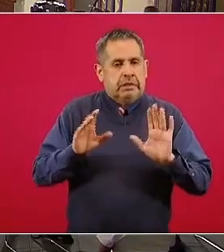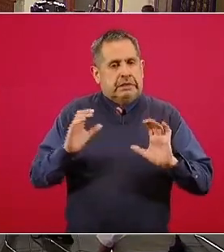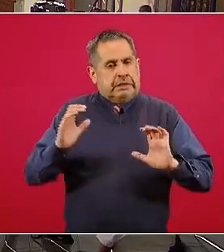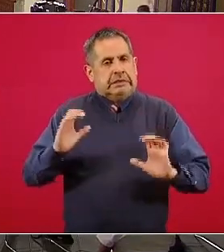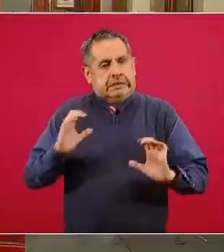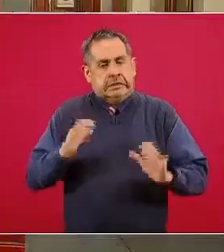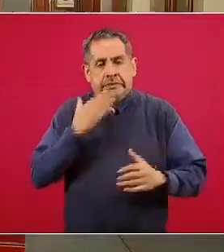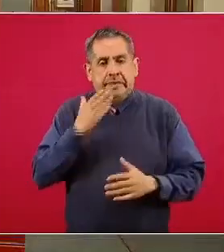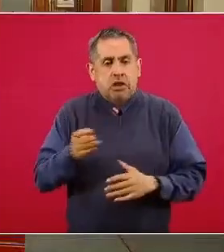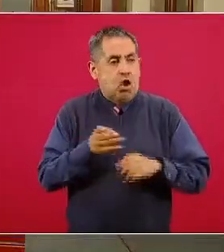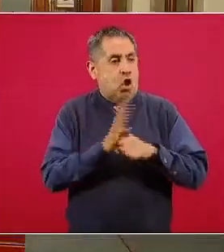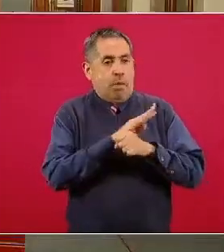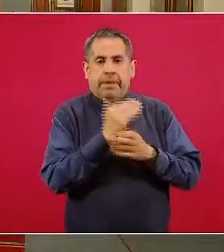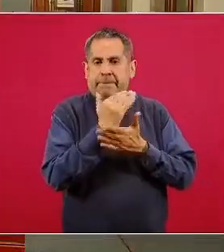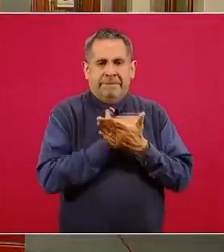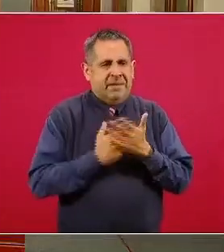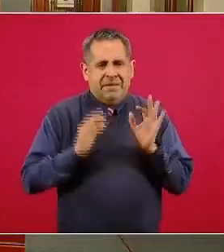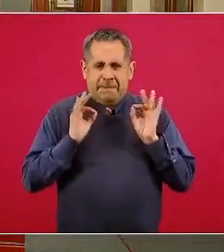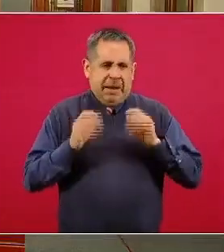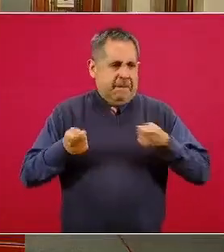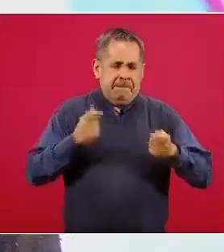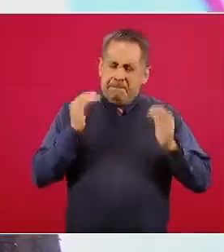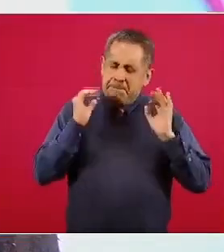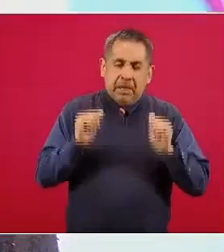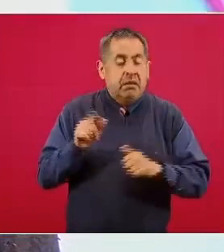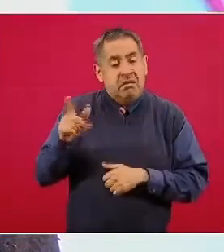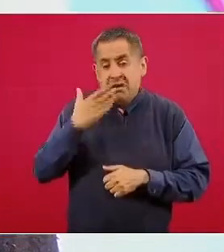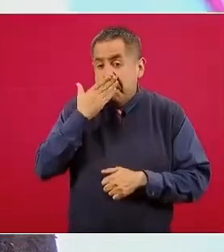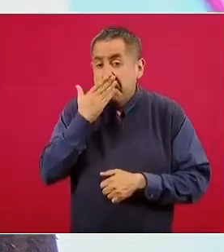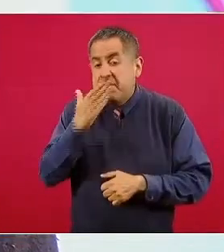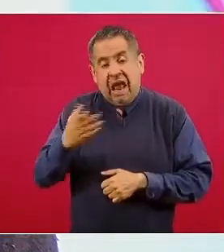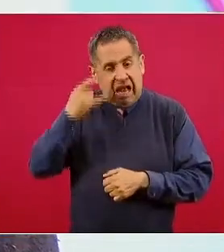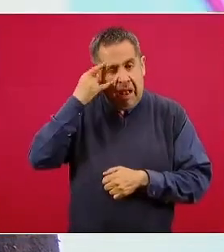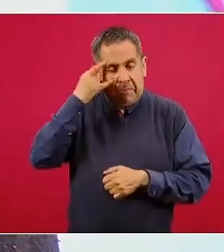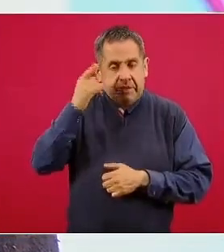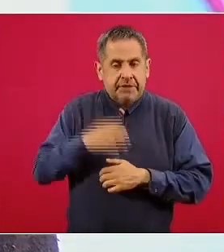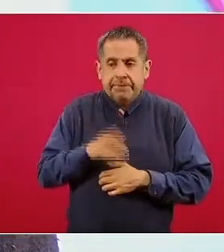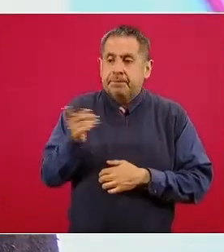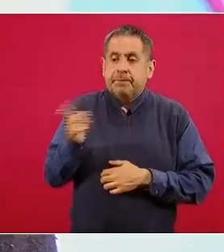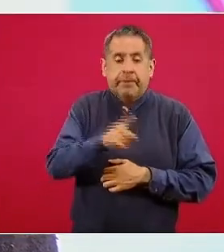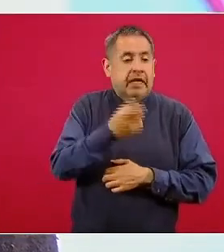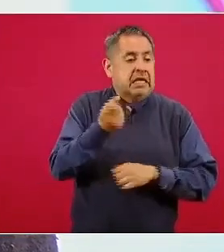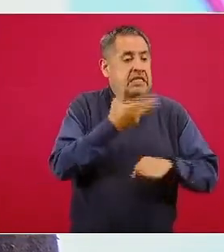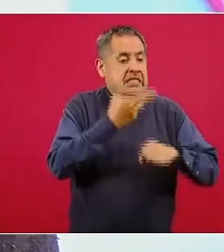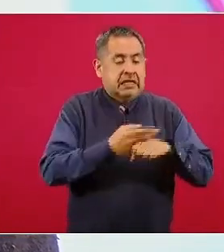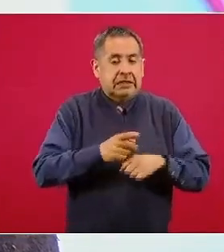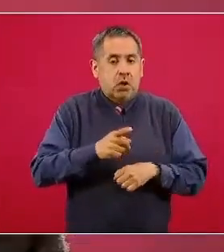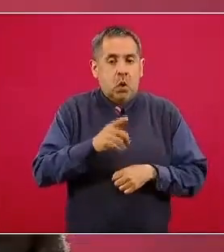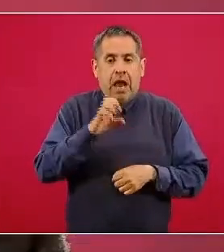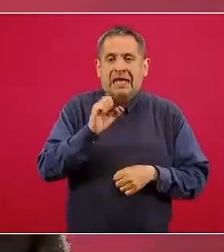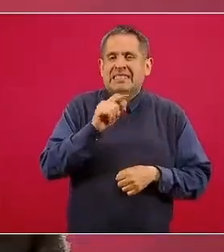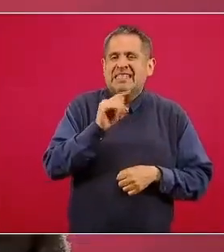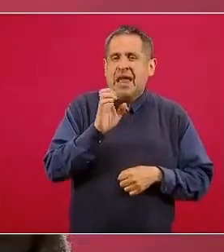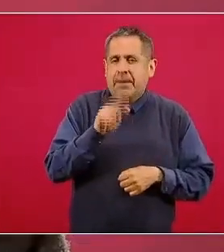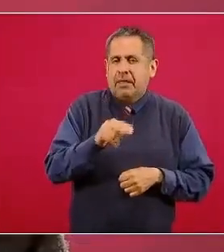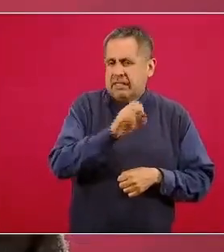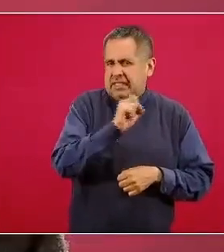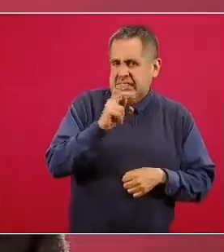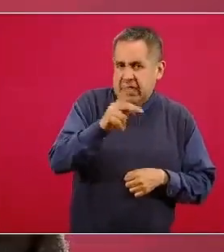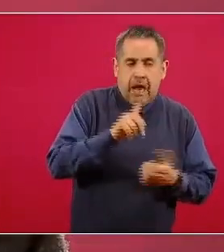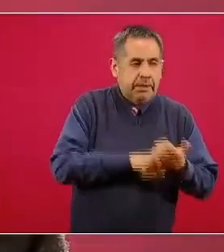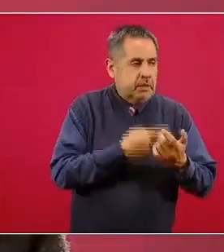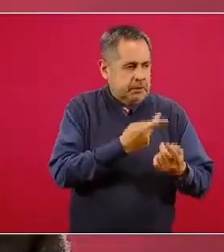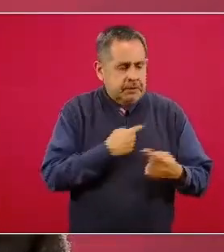en Campeche y haberla prevenido y controlado. Tanto el secretario Moctezuma y su equipo como nosotros en la Secretaría de Salud